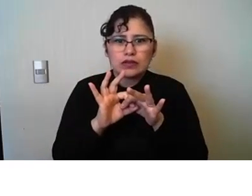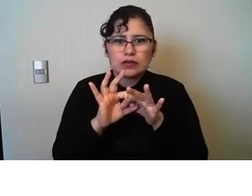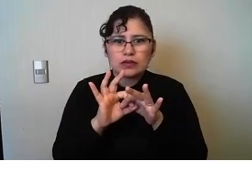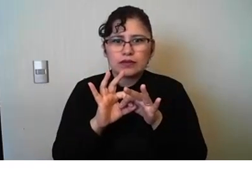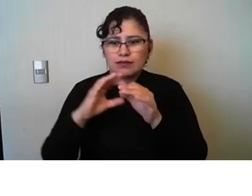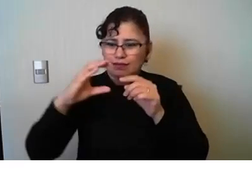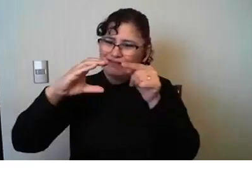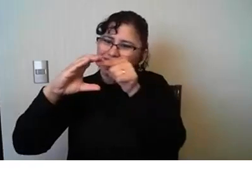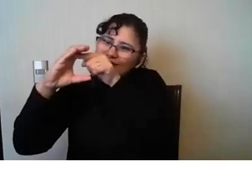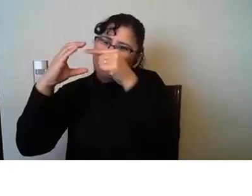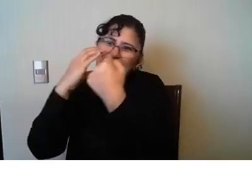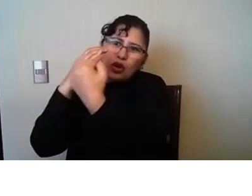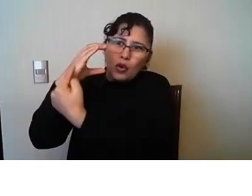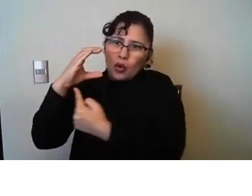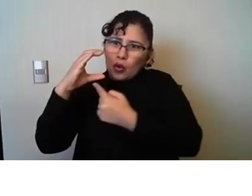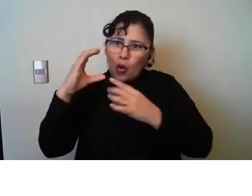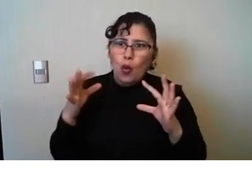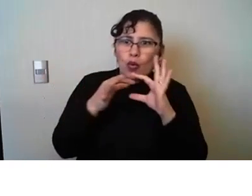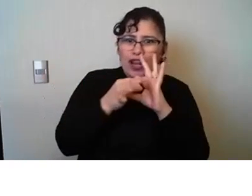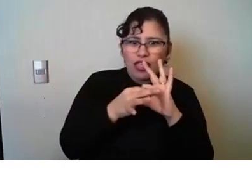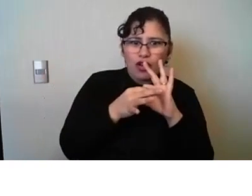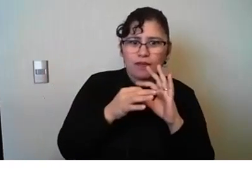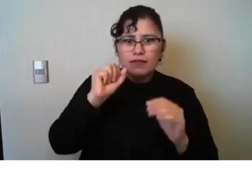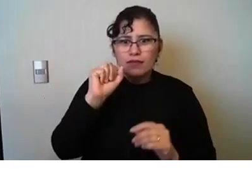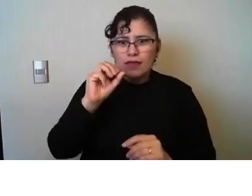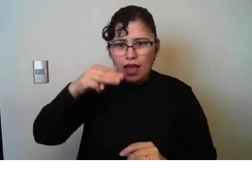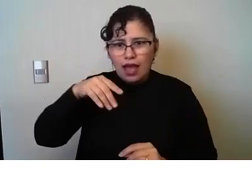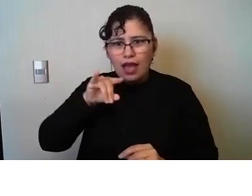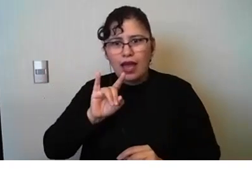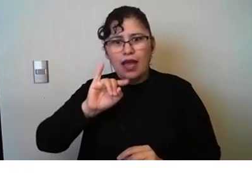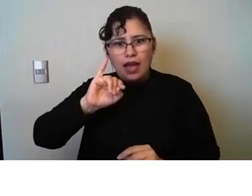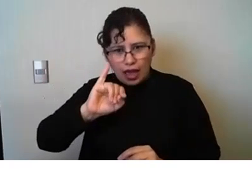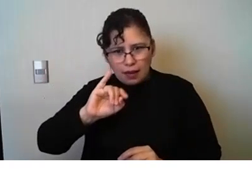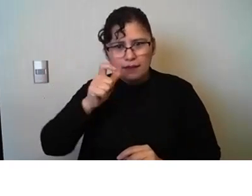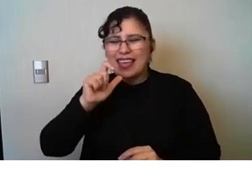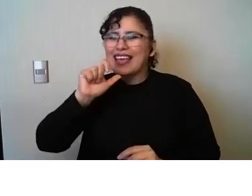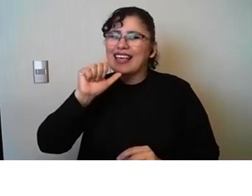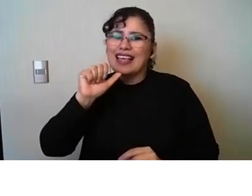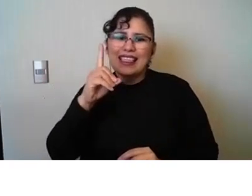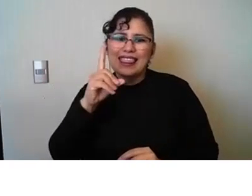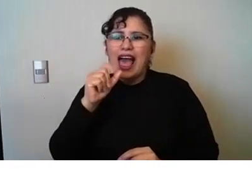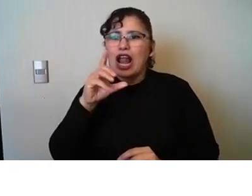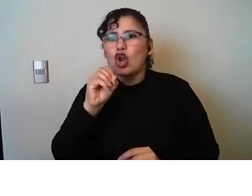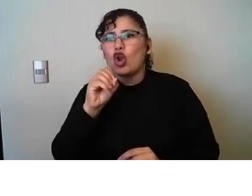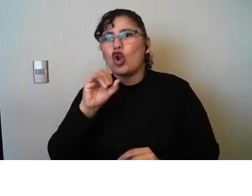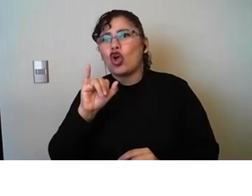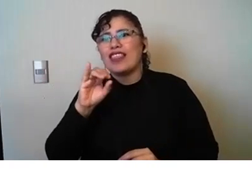caudado, es el núcleo amigdalón, ¿ya? También esto está ubicado a nivel del lóbulo